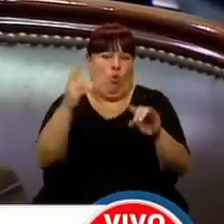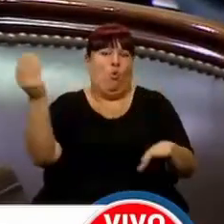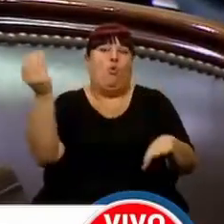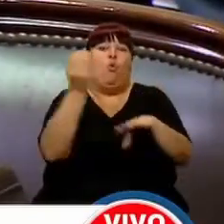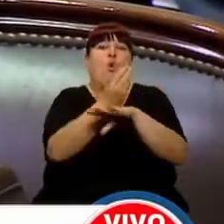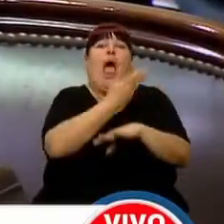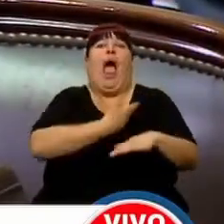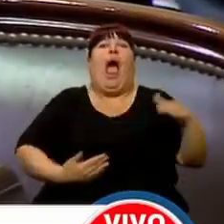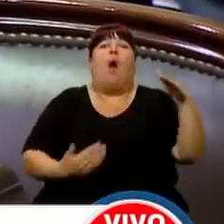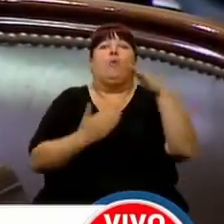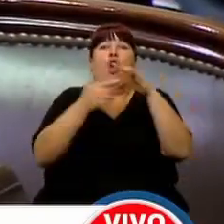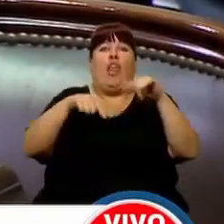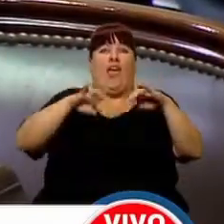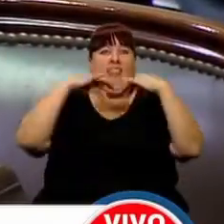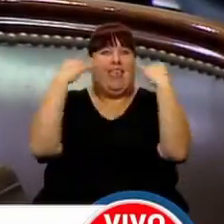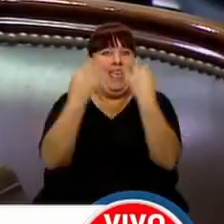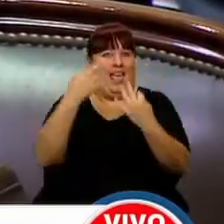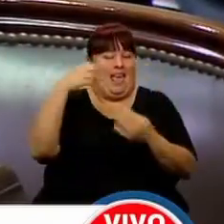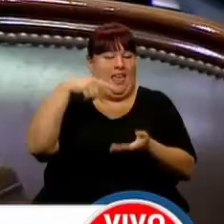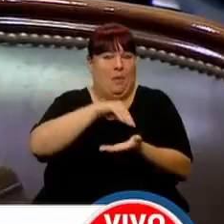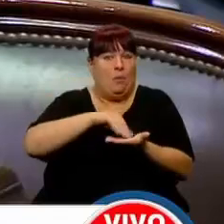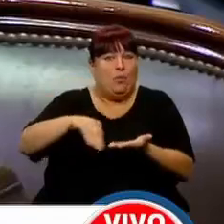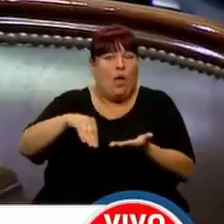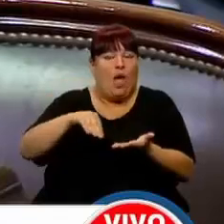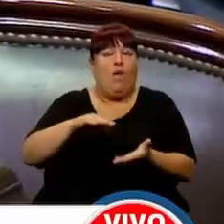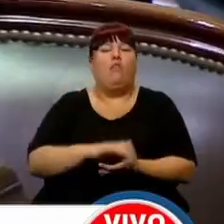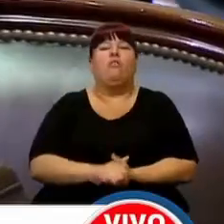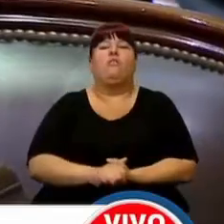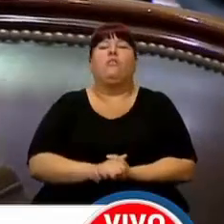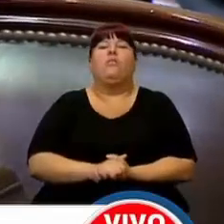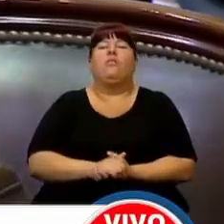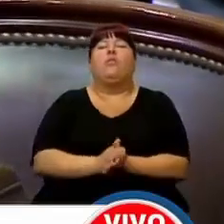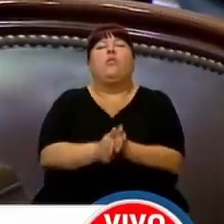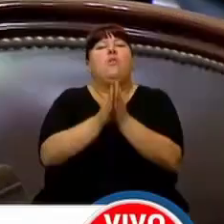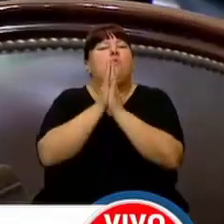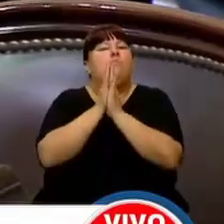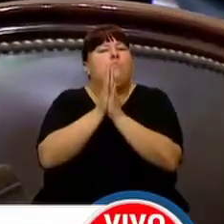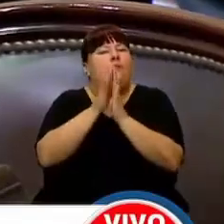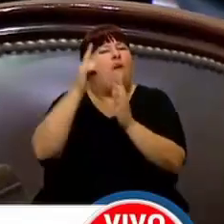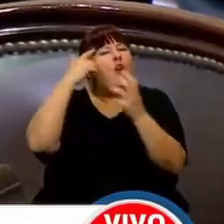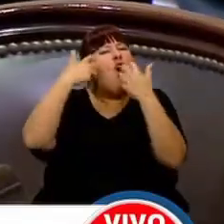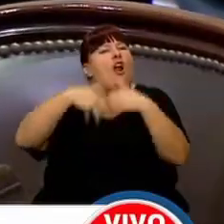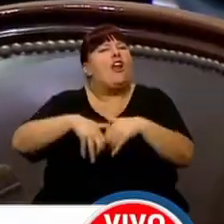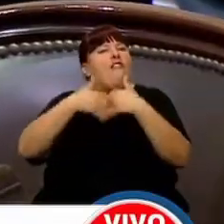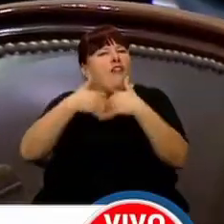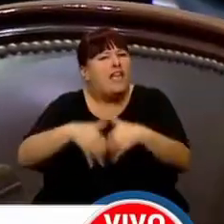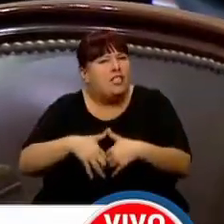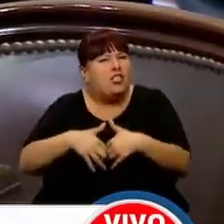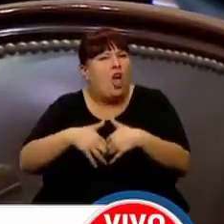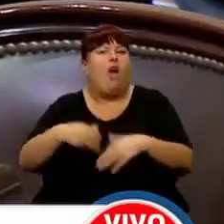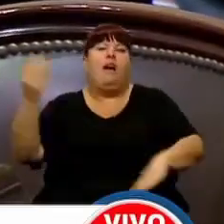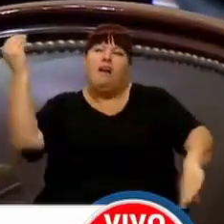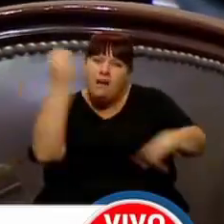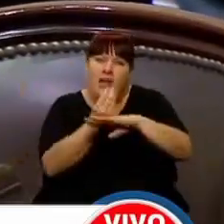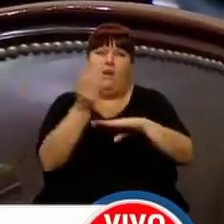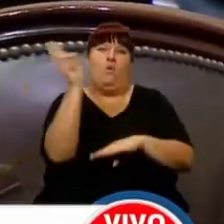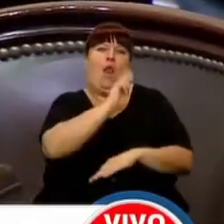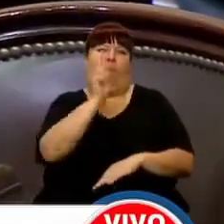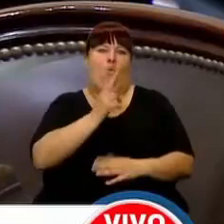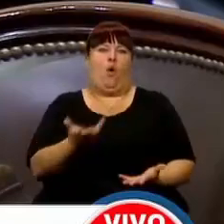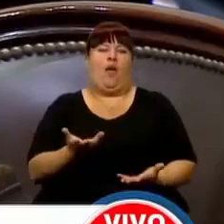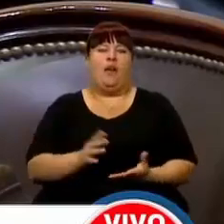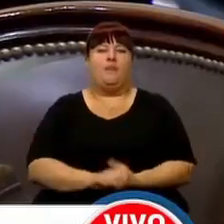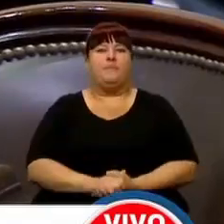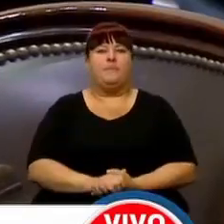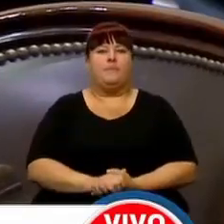las autoridades de la casa, que por favor reflexionen y pongan una mujer.